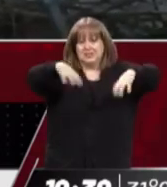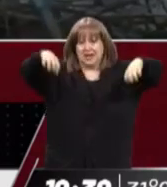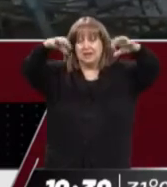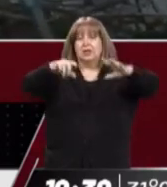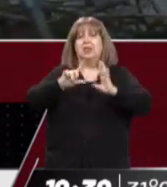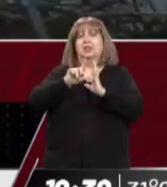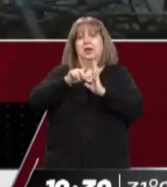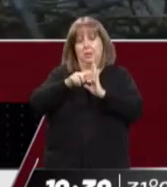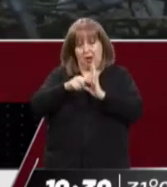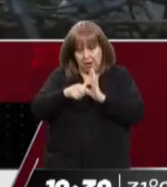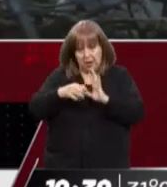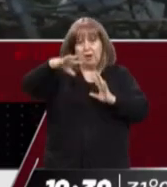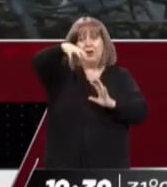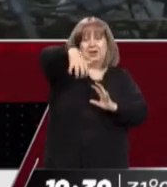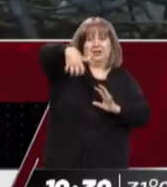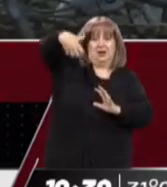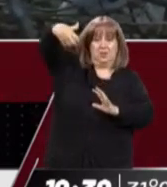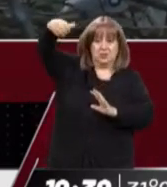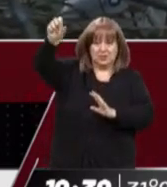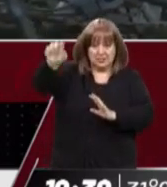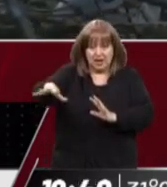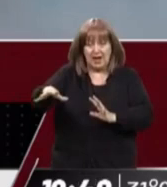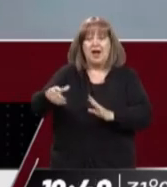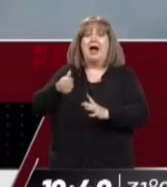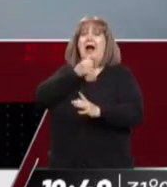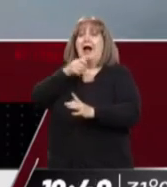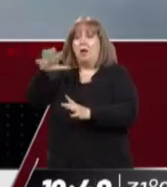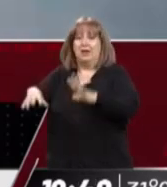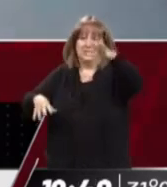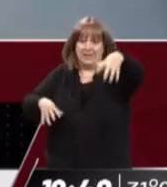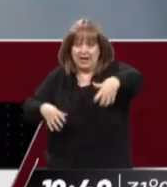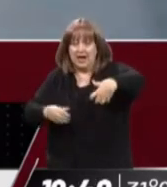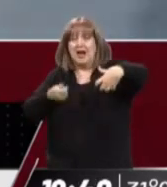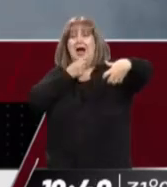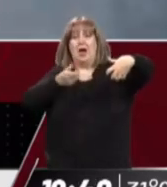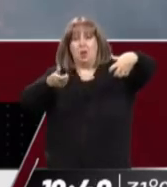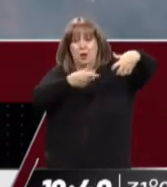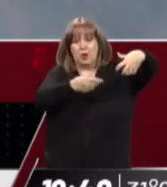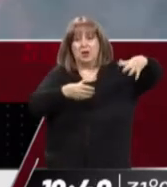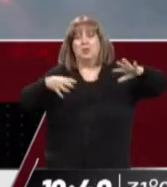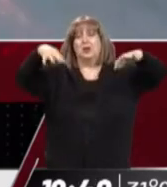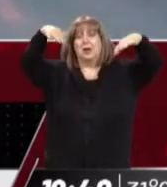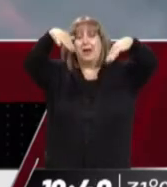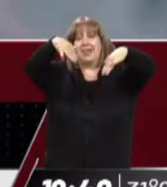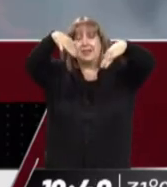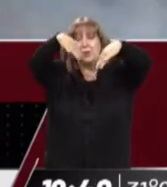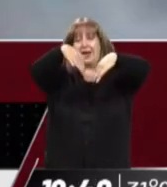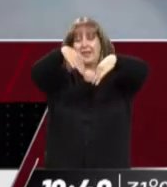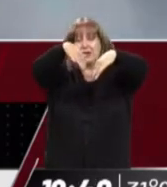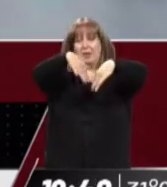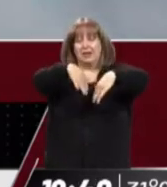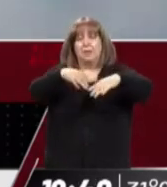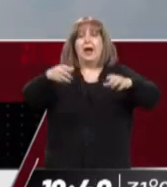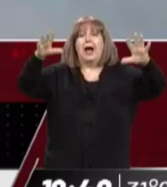proceso es lento porque hay que hacer remoción mojar remoción mojar porque el fuego si